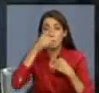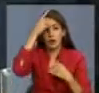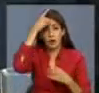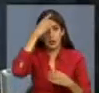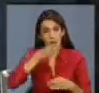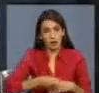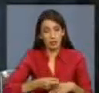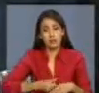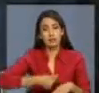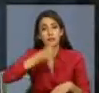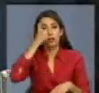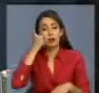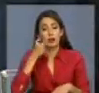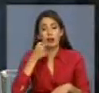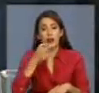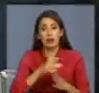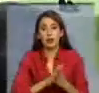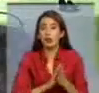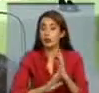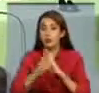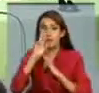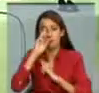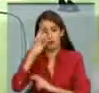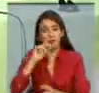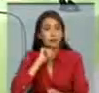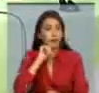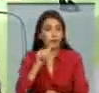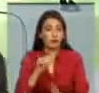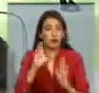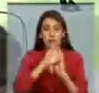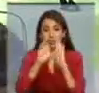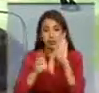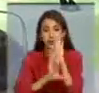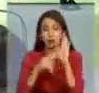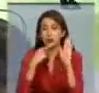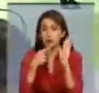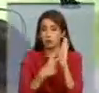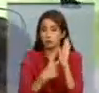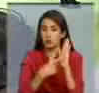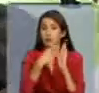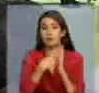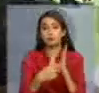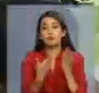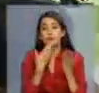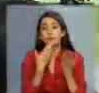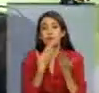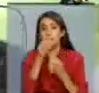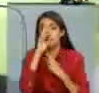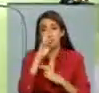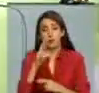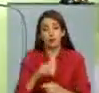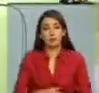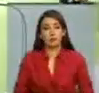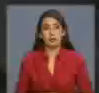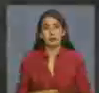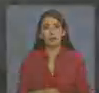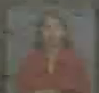la noche de ayer viola sus derechos constitucionales e incurre en faltas procesales internas.